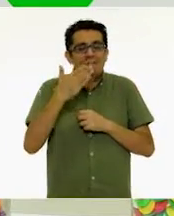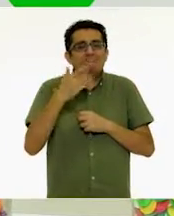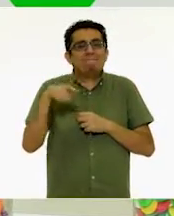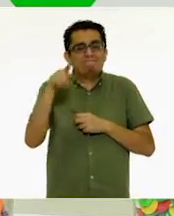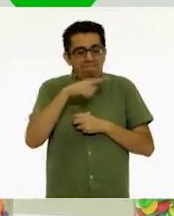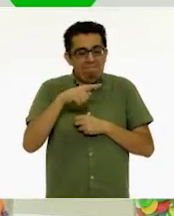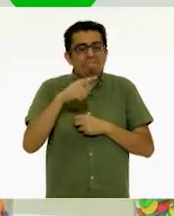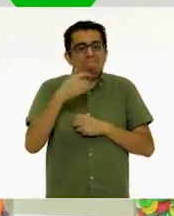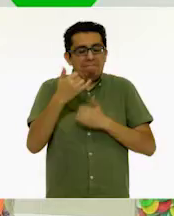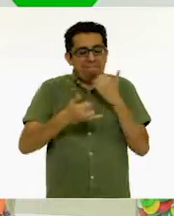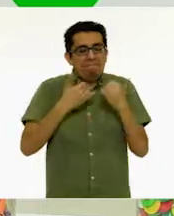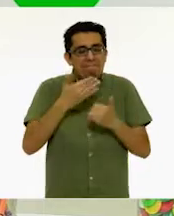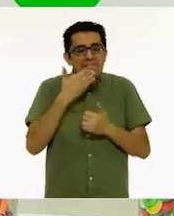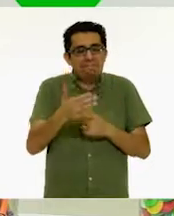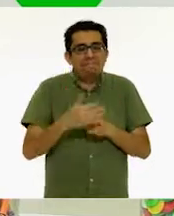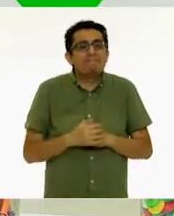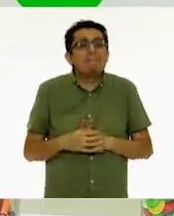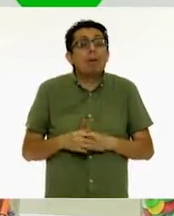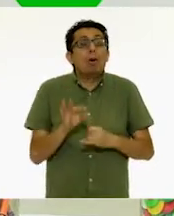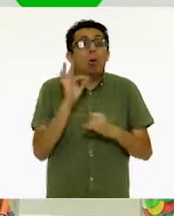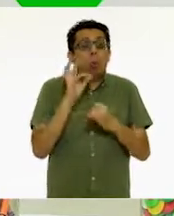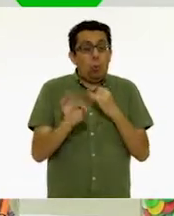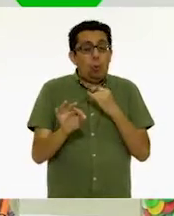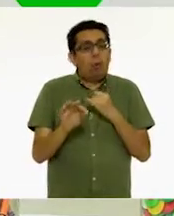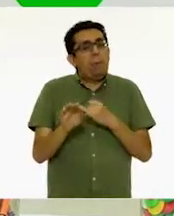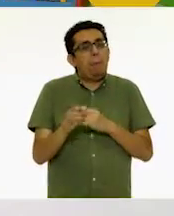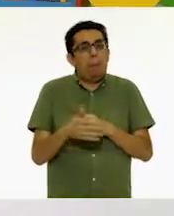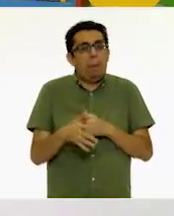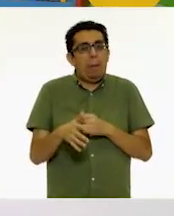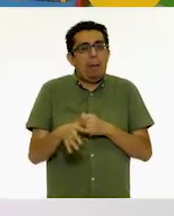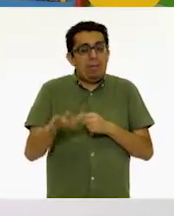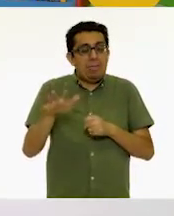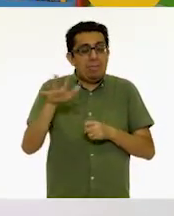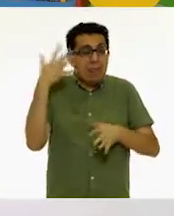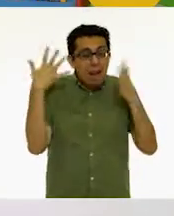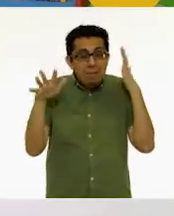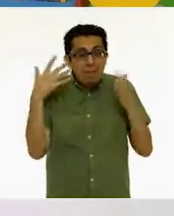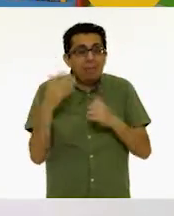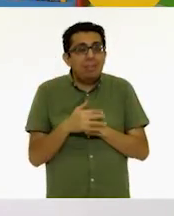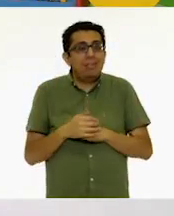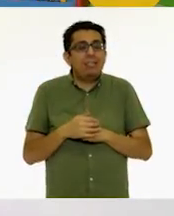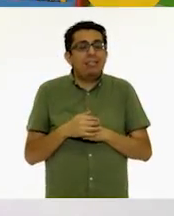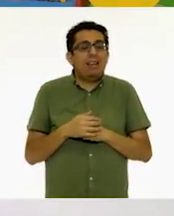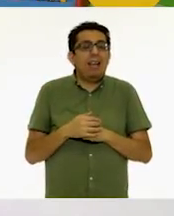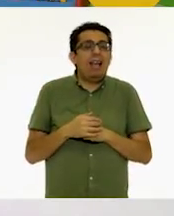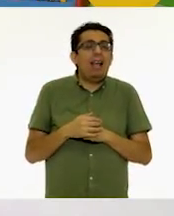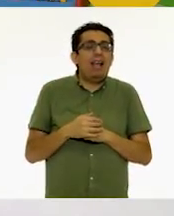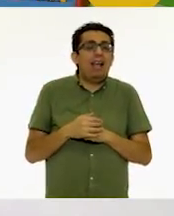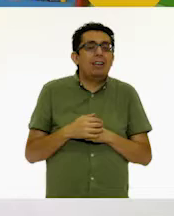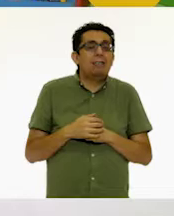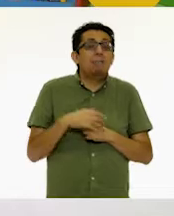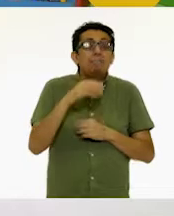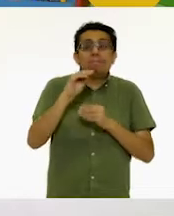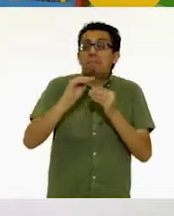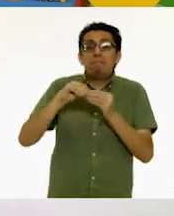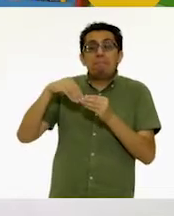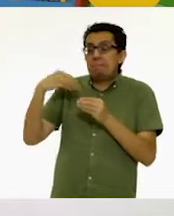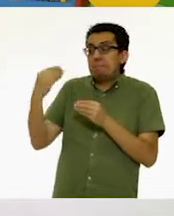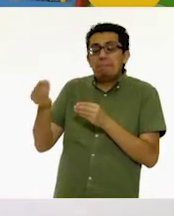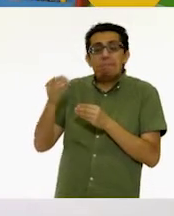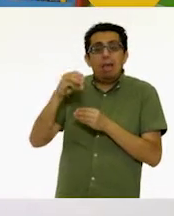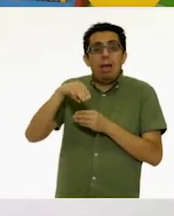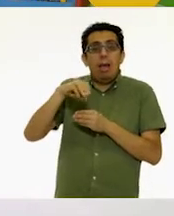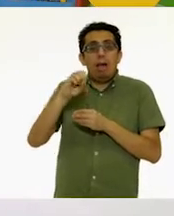divertidos. Última ronda. Vamos, traviesos. Toma, Moni. Sí pueden, traviesos. Vamos.